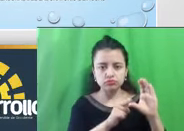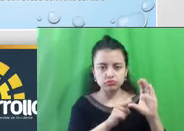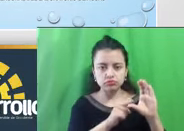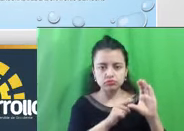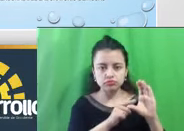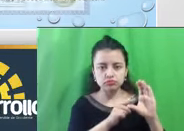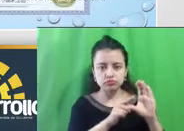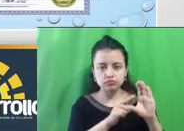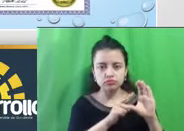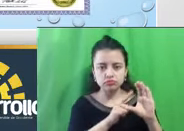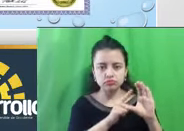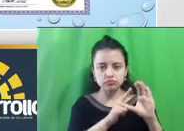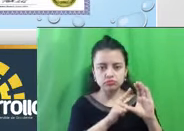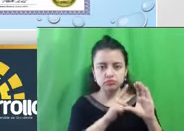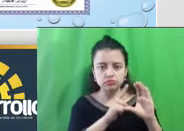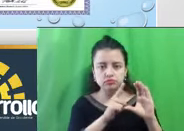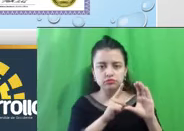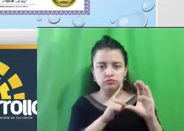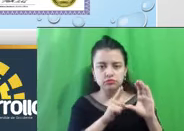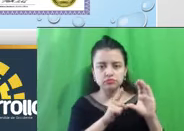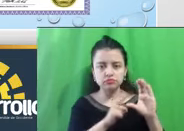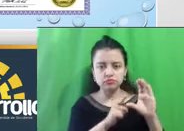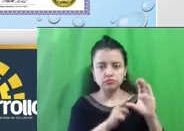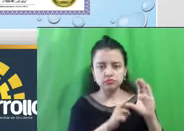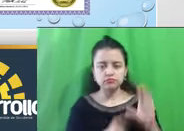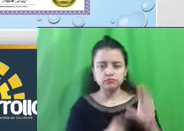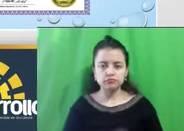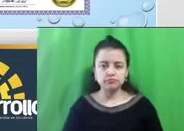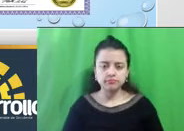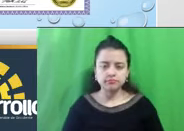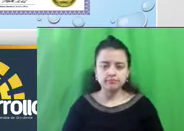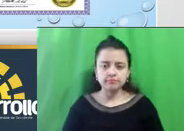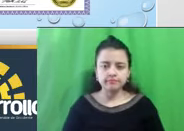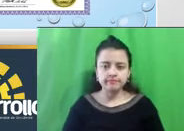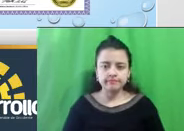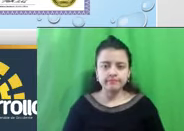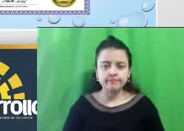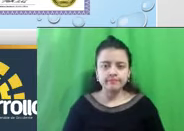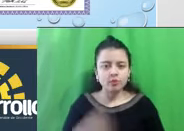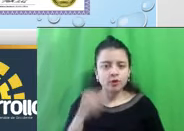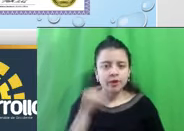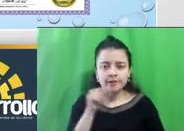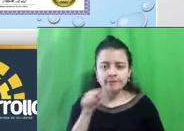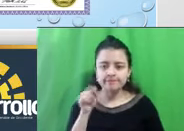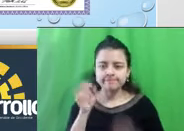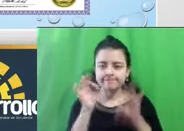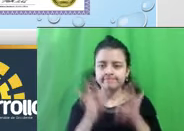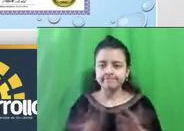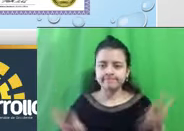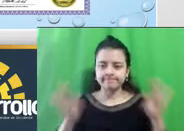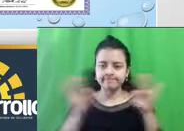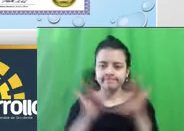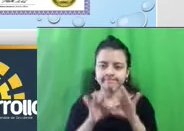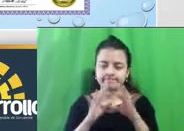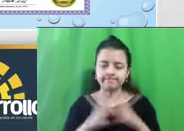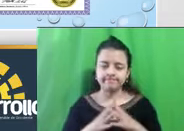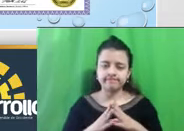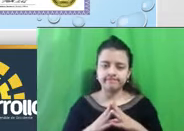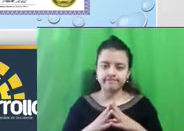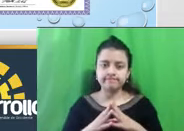cobrando el agua que es. O sea, le están llegando 10 metros cúbicos a la casa, pero el medidor solo está evidenciando 9 o 8 o